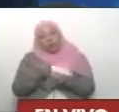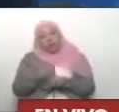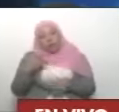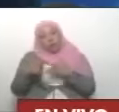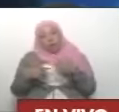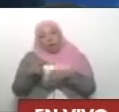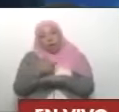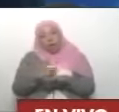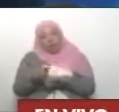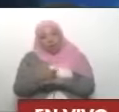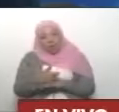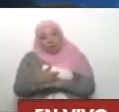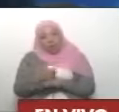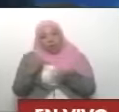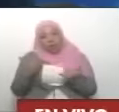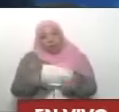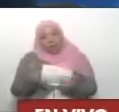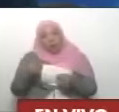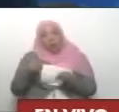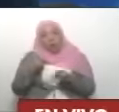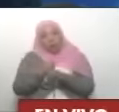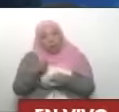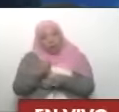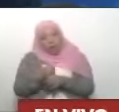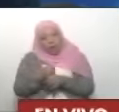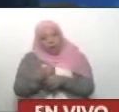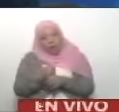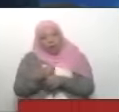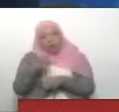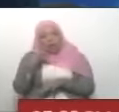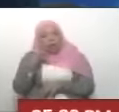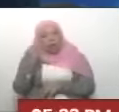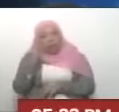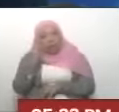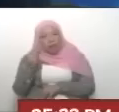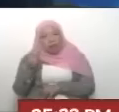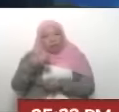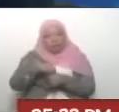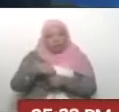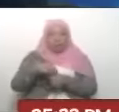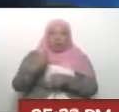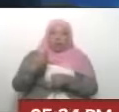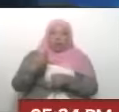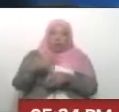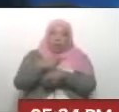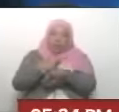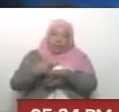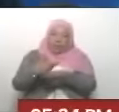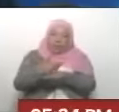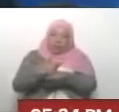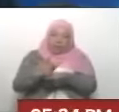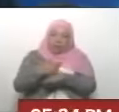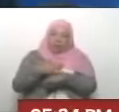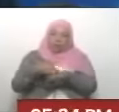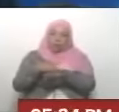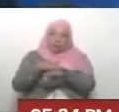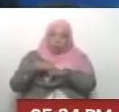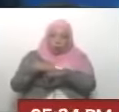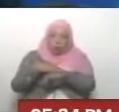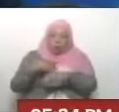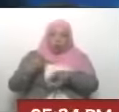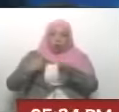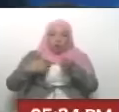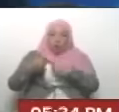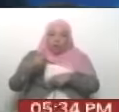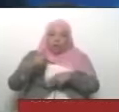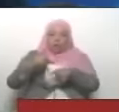de gobierno. Ya venimos desempeñando experiencia dentro del Ministerio de Comercio Nacional. Y bueno, lo interesante de todo